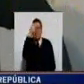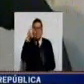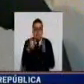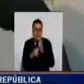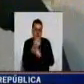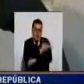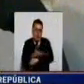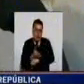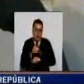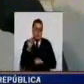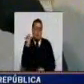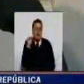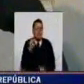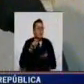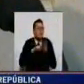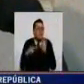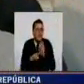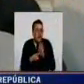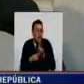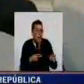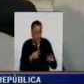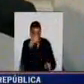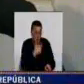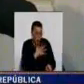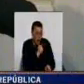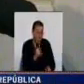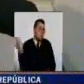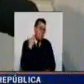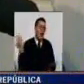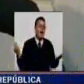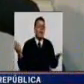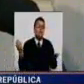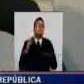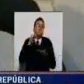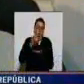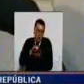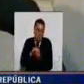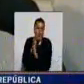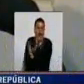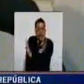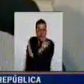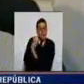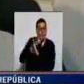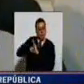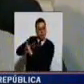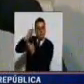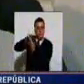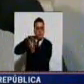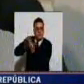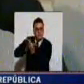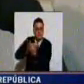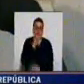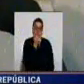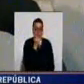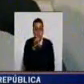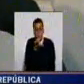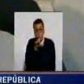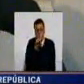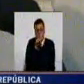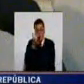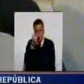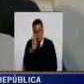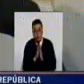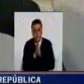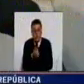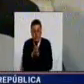100,000,000,000 de pesos. Entonces miren lo que pasa, que esta es una de las cosas más curiosas de esta historia. El lunes 28 de diciembre,